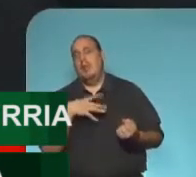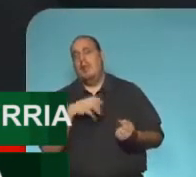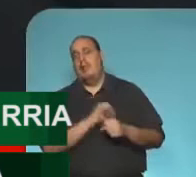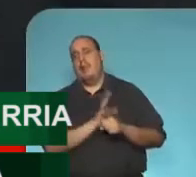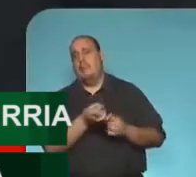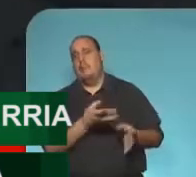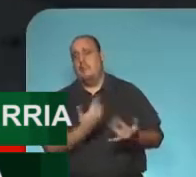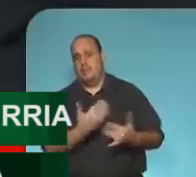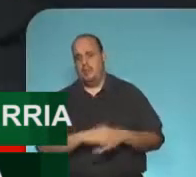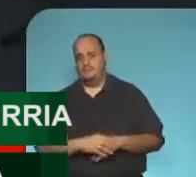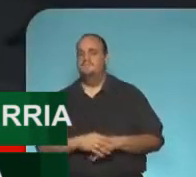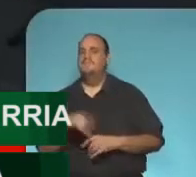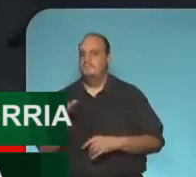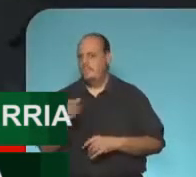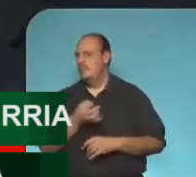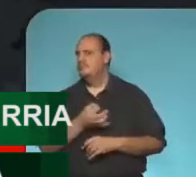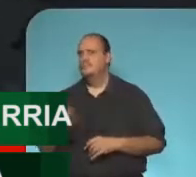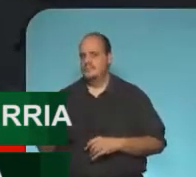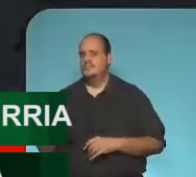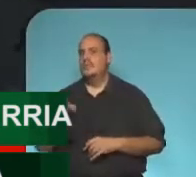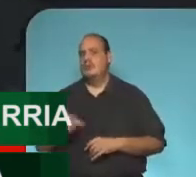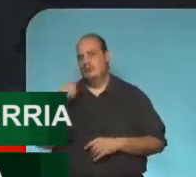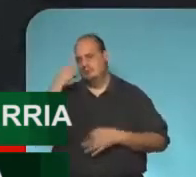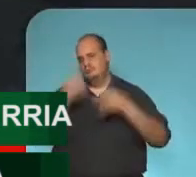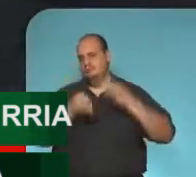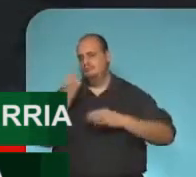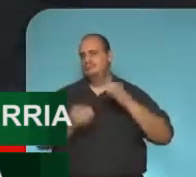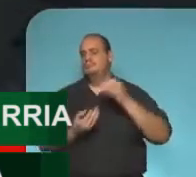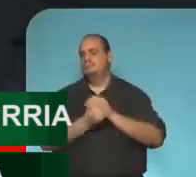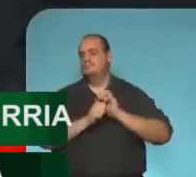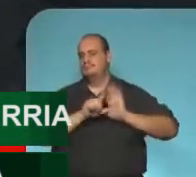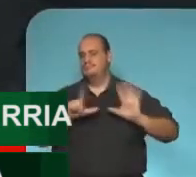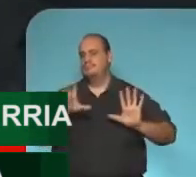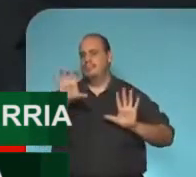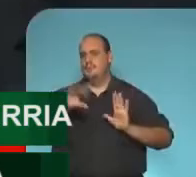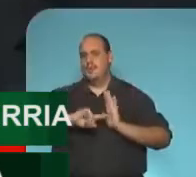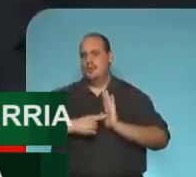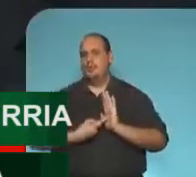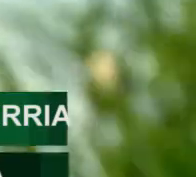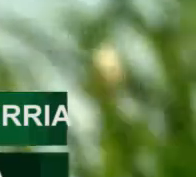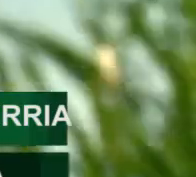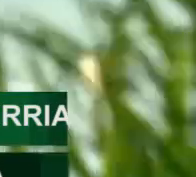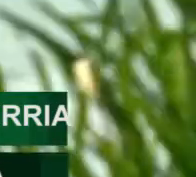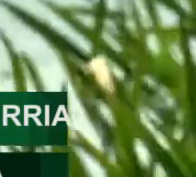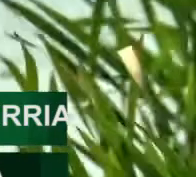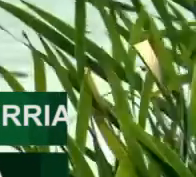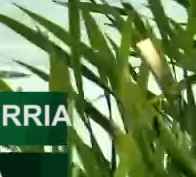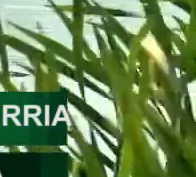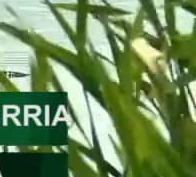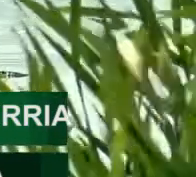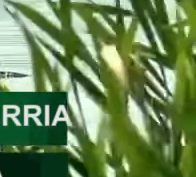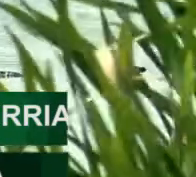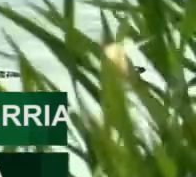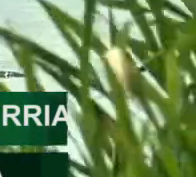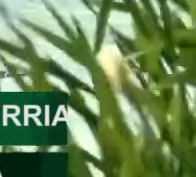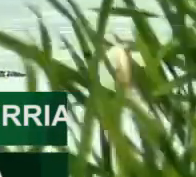reserva por cuestiones además económicas, es absolutamente inconstitucional. Y le sacaron 64 hectáreas, de las cuales gran parte de esas iban a ser para